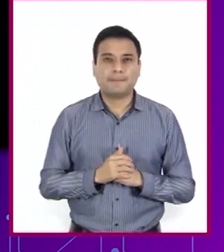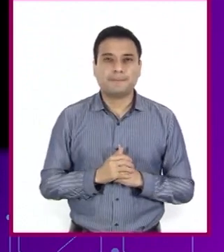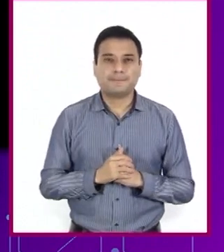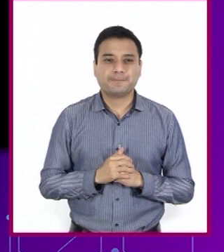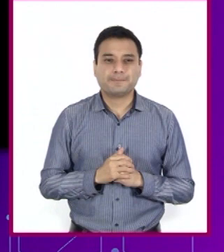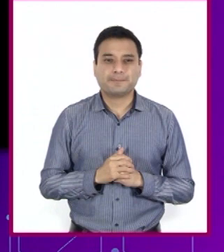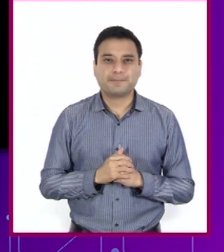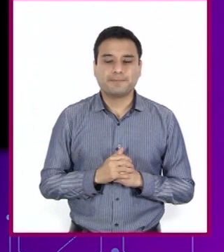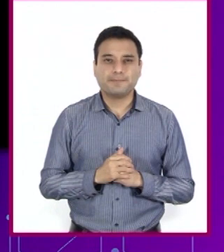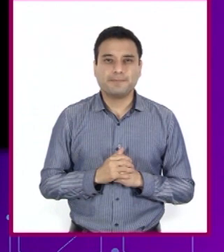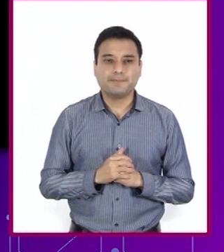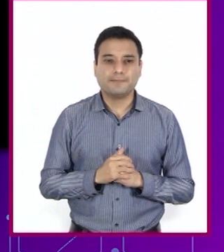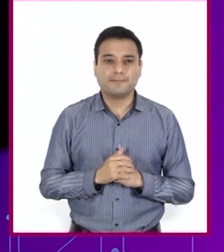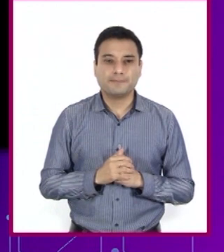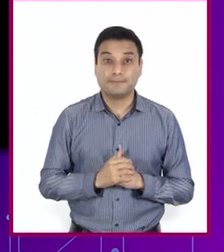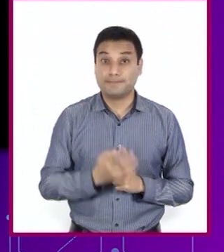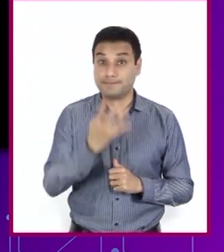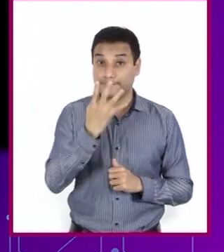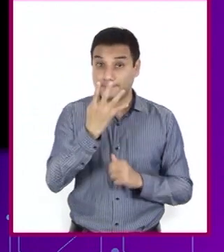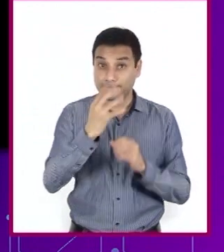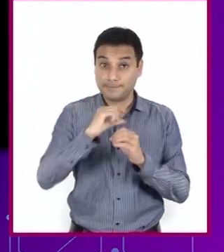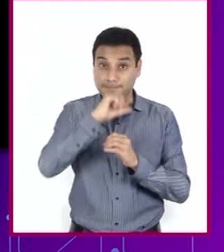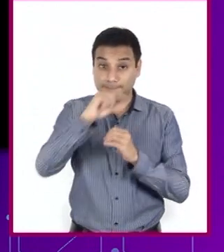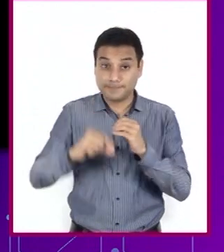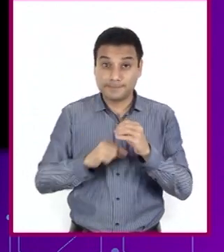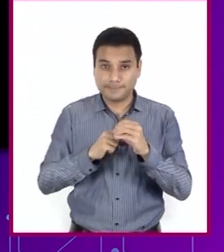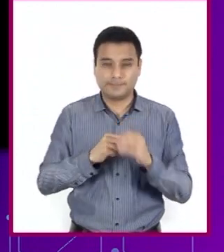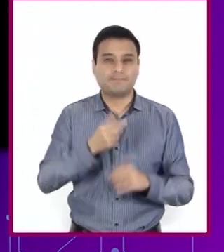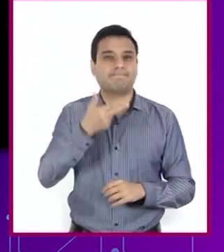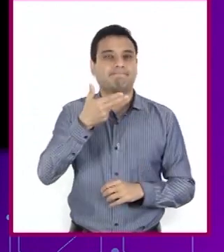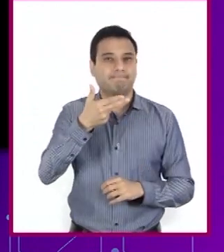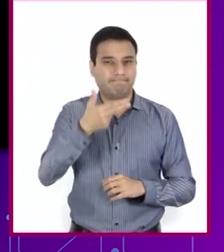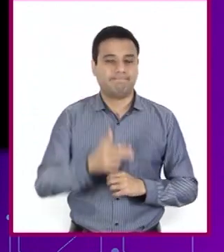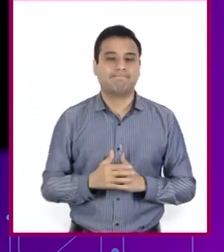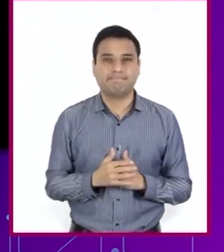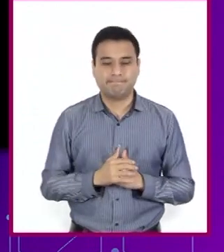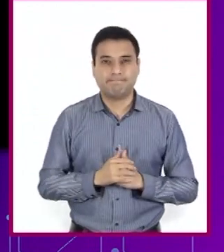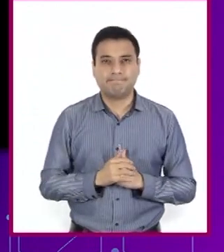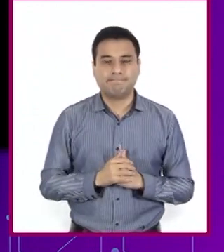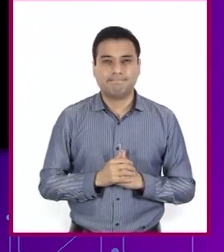y 4 átomos de hidrógeno.